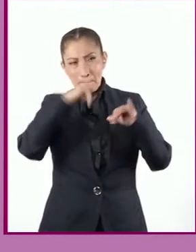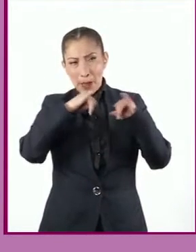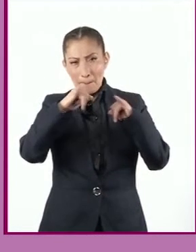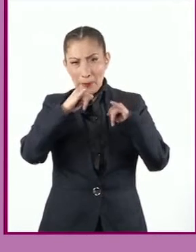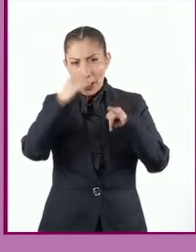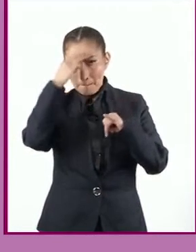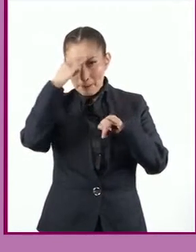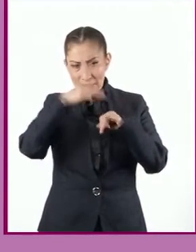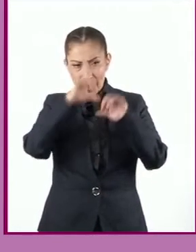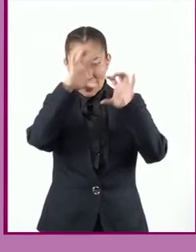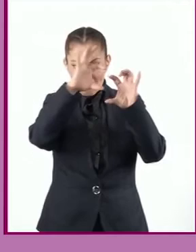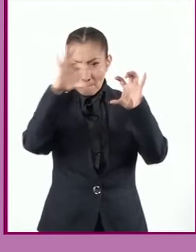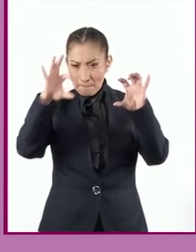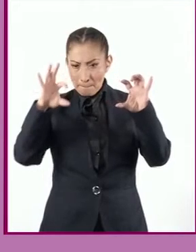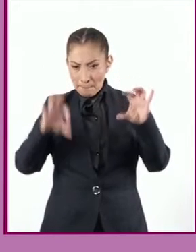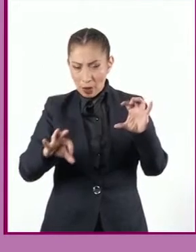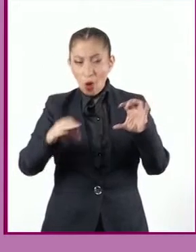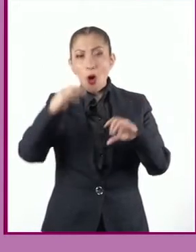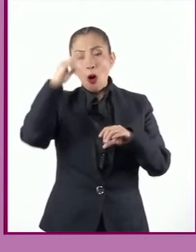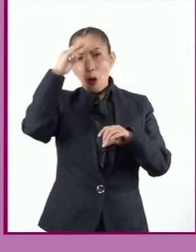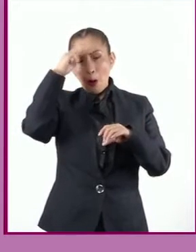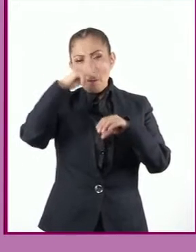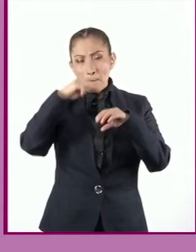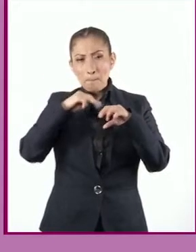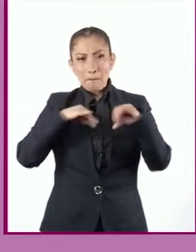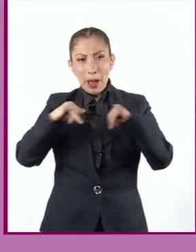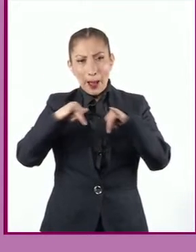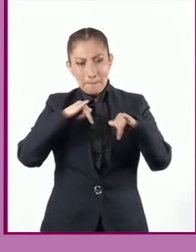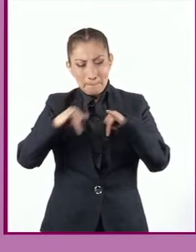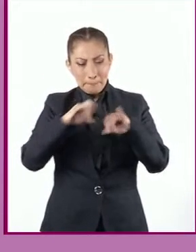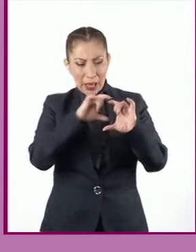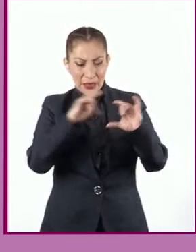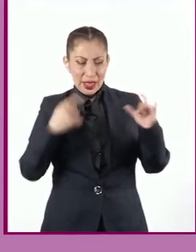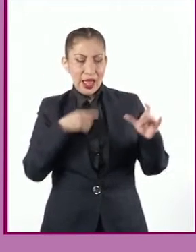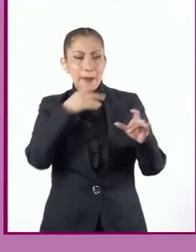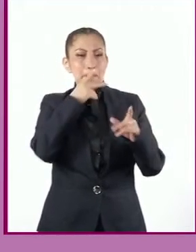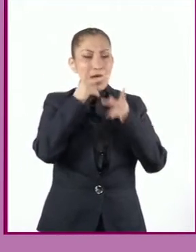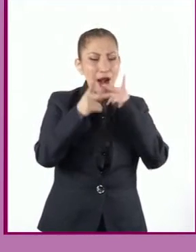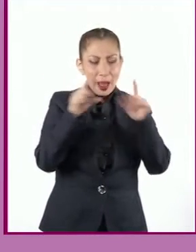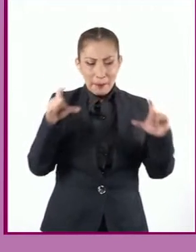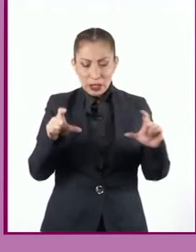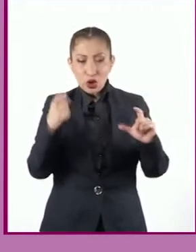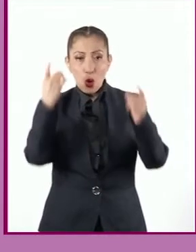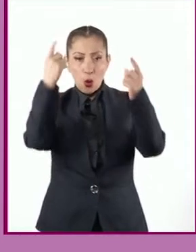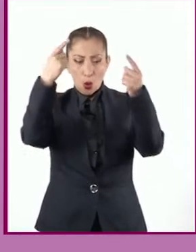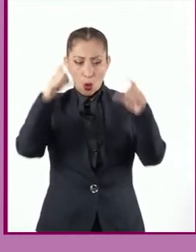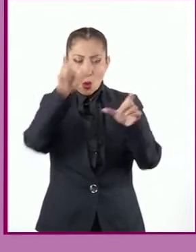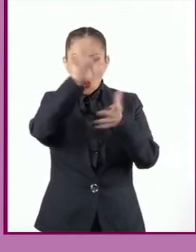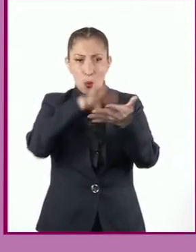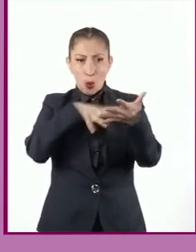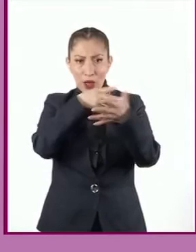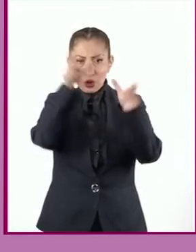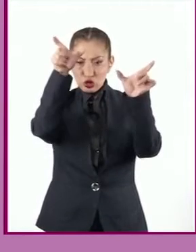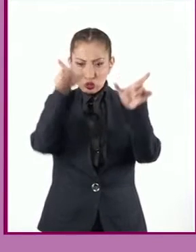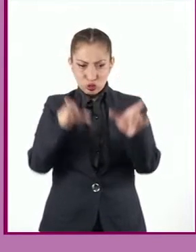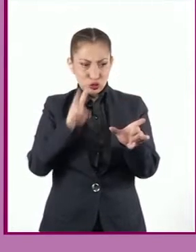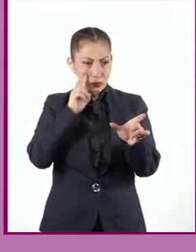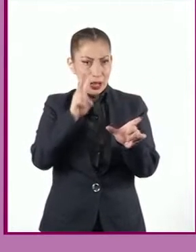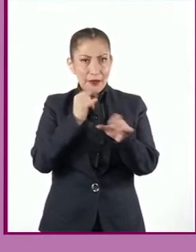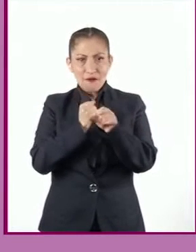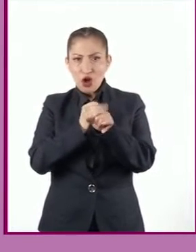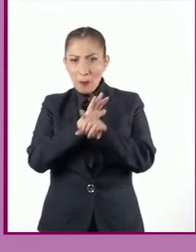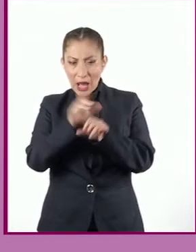mentales, mapas conceptuales, cuadros comparativos, pues ello les ayudará a organizar